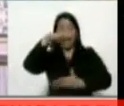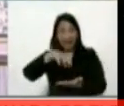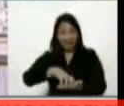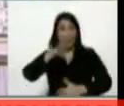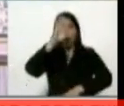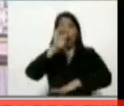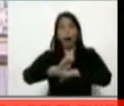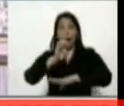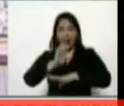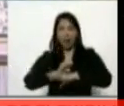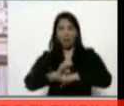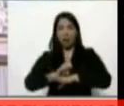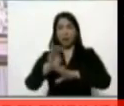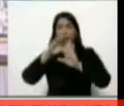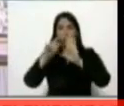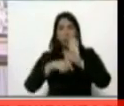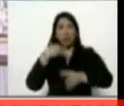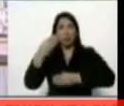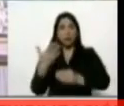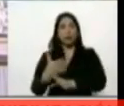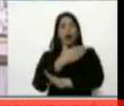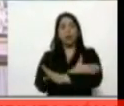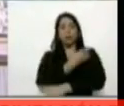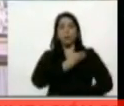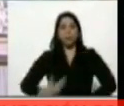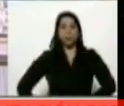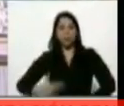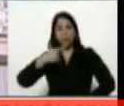simplemente aparte. Simplemente aparte,